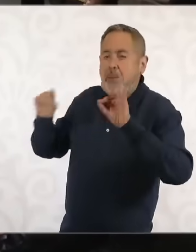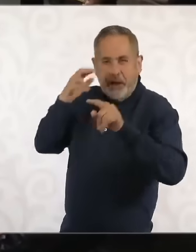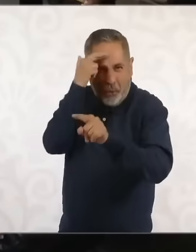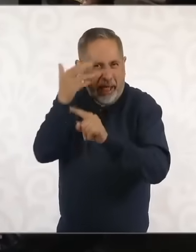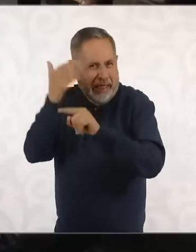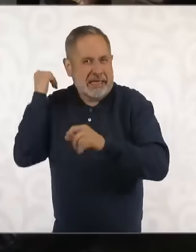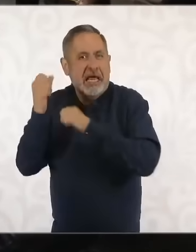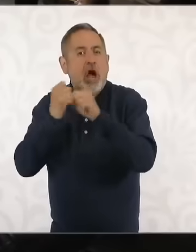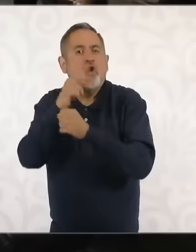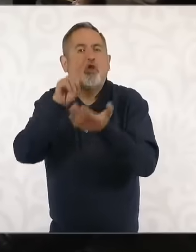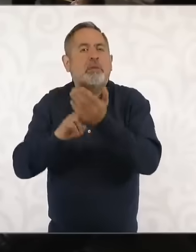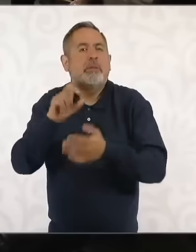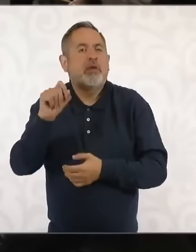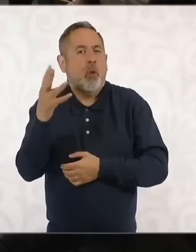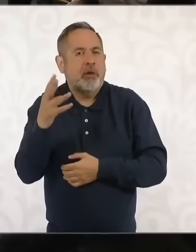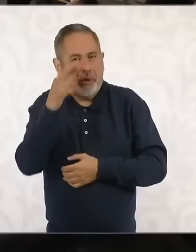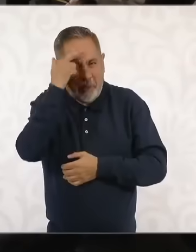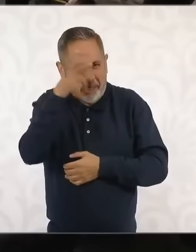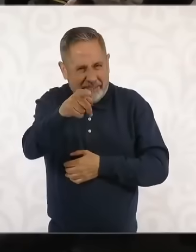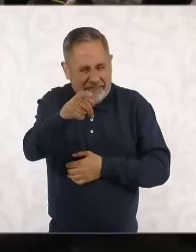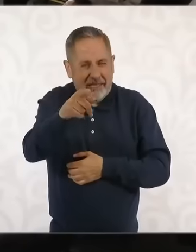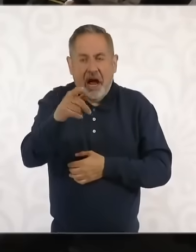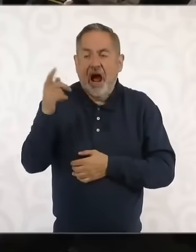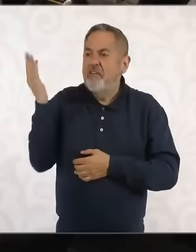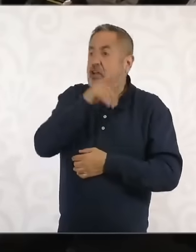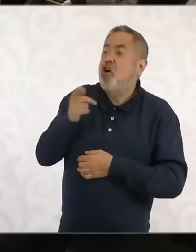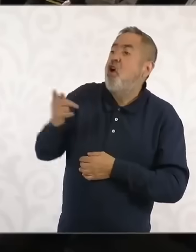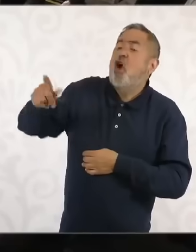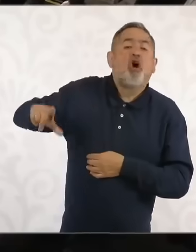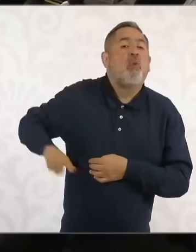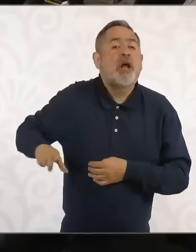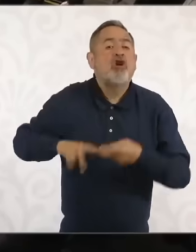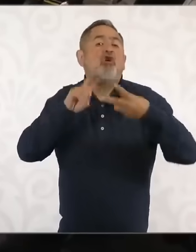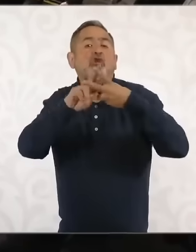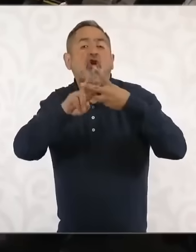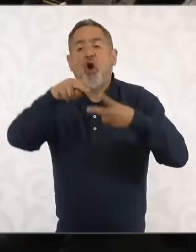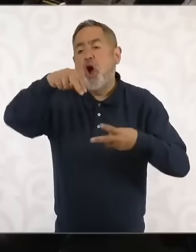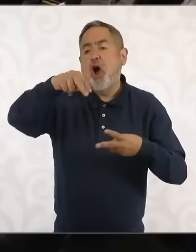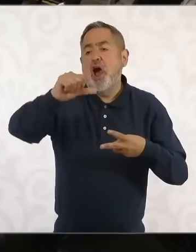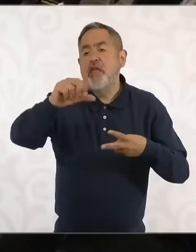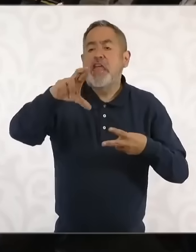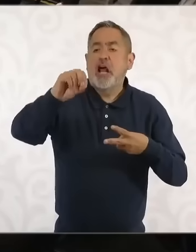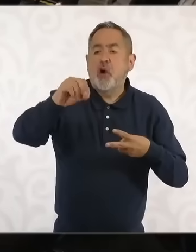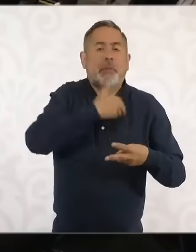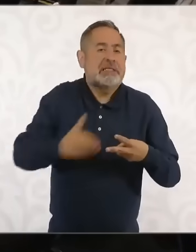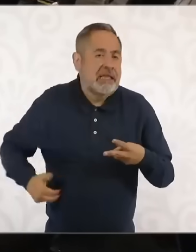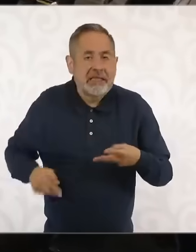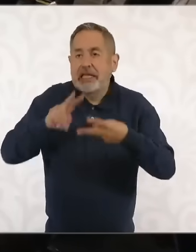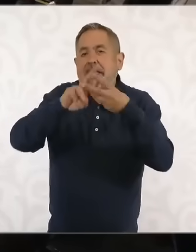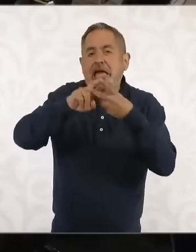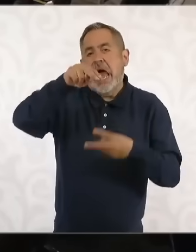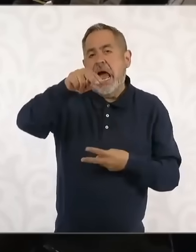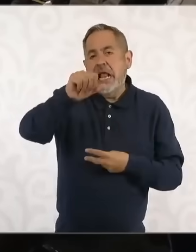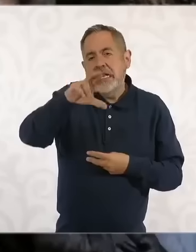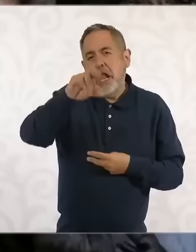de 2024, construir esta imagen falsa del narcogobierno, el narcopresidente, la narcocandidata, el narcoestado,